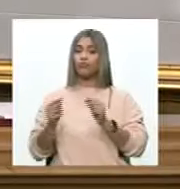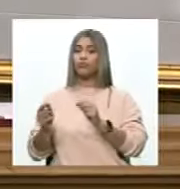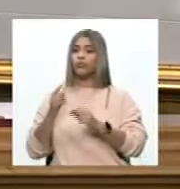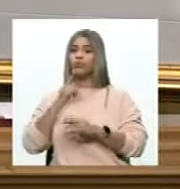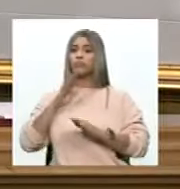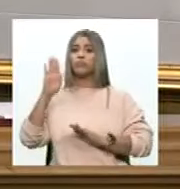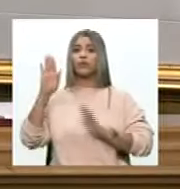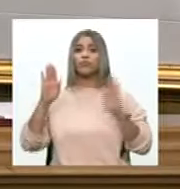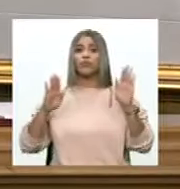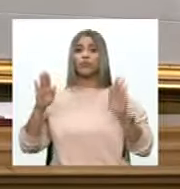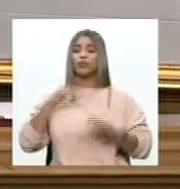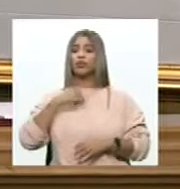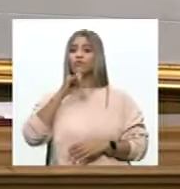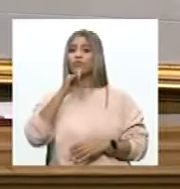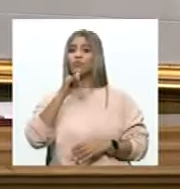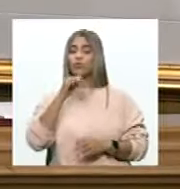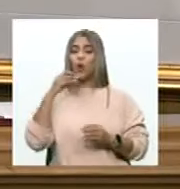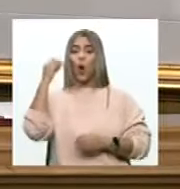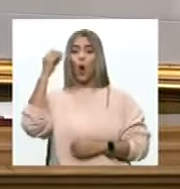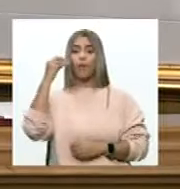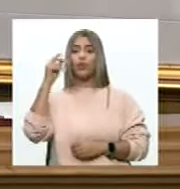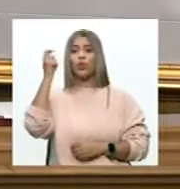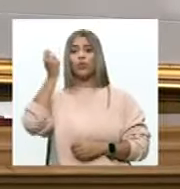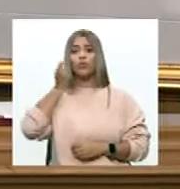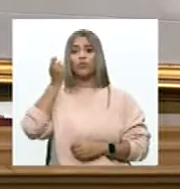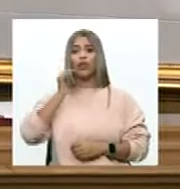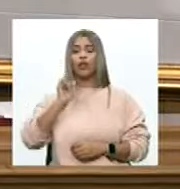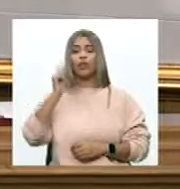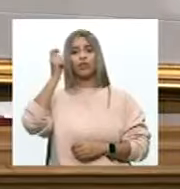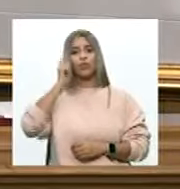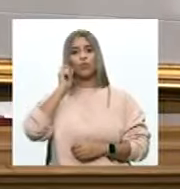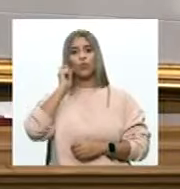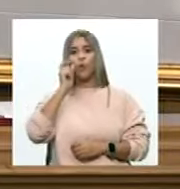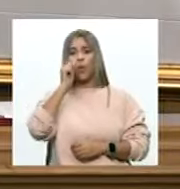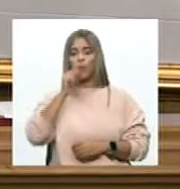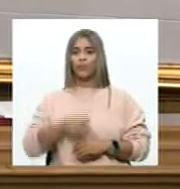derechos de palabra, puntos de información, opiniones de diputadas y diputados.